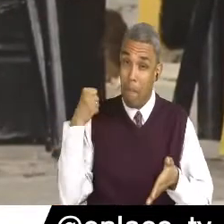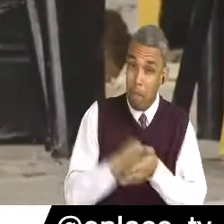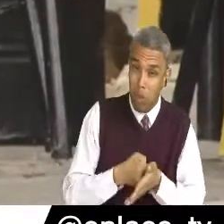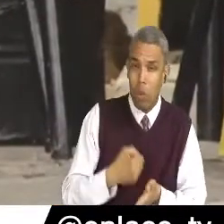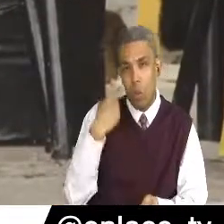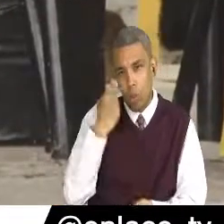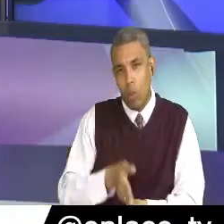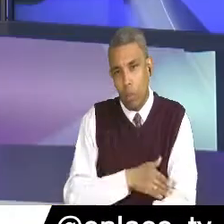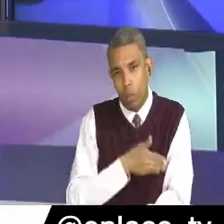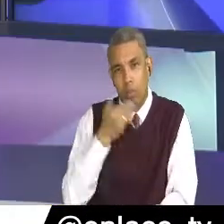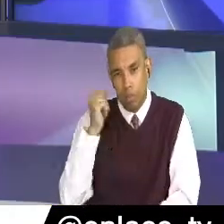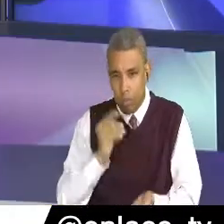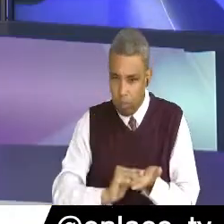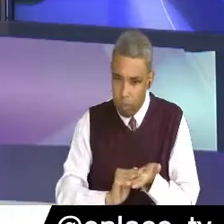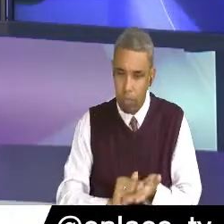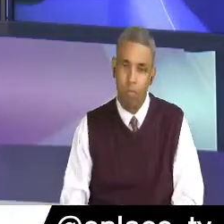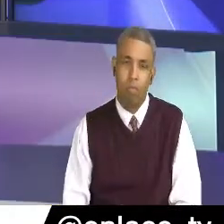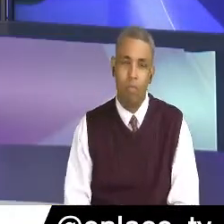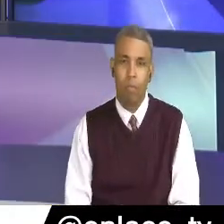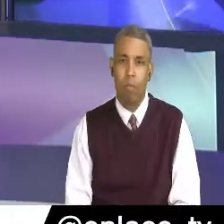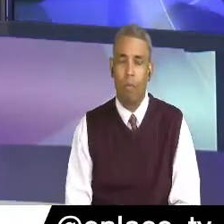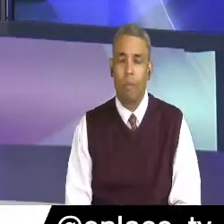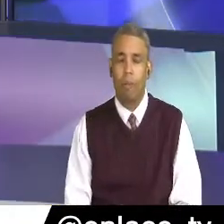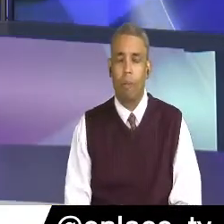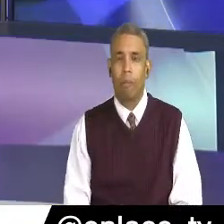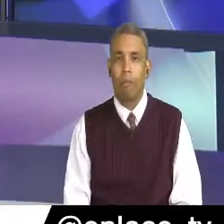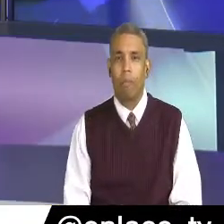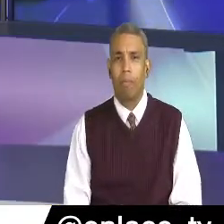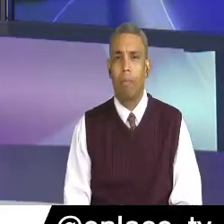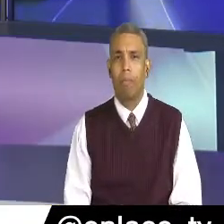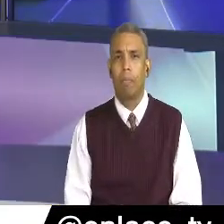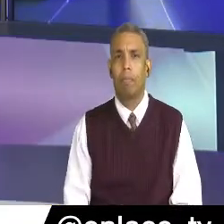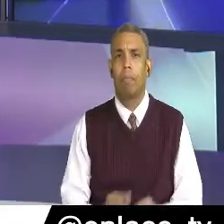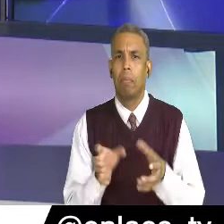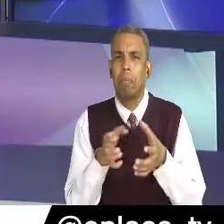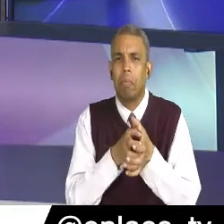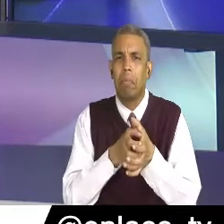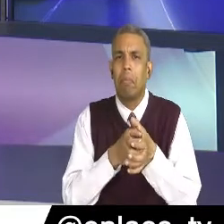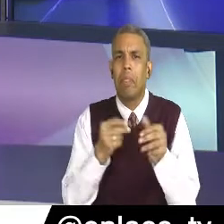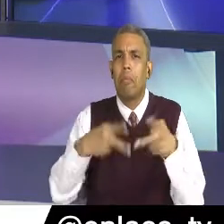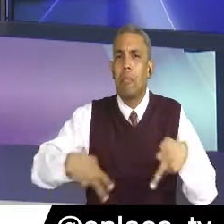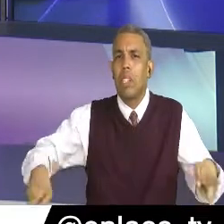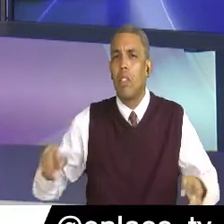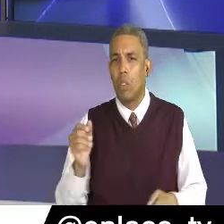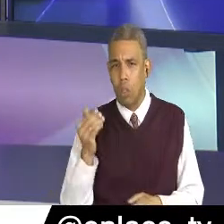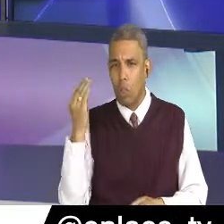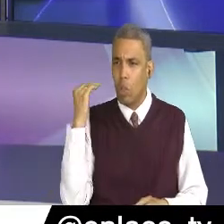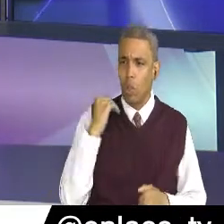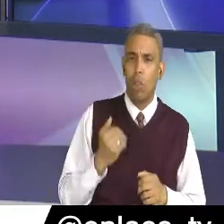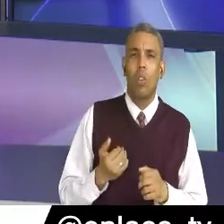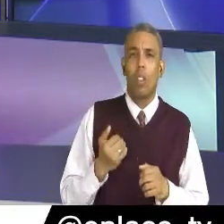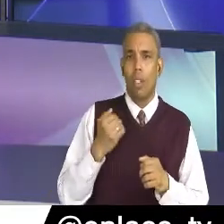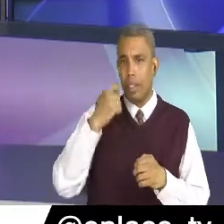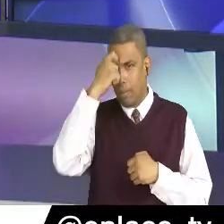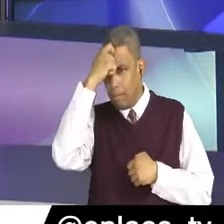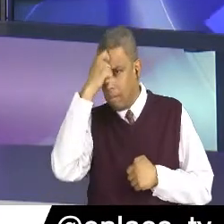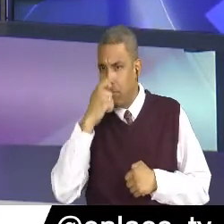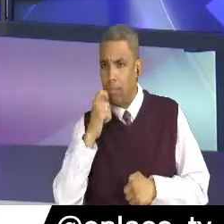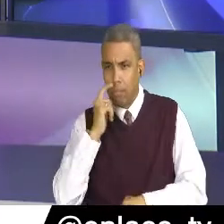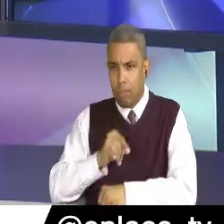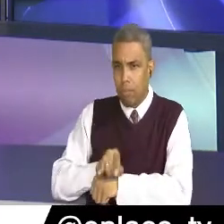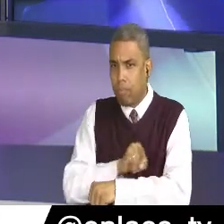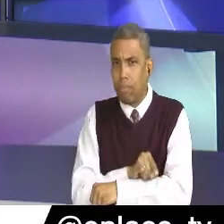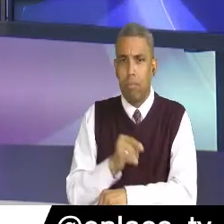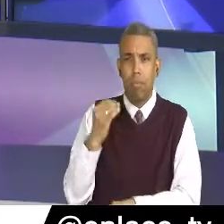en este lugar. Y escoltas reclaman inclusión laboral, denuncian que fueron examinados pero no contratados por empresas de